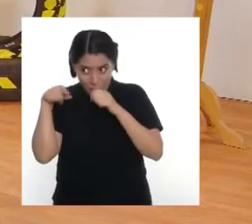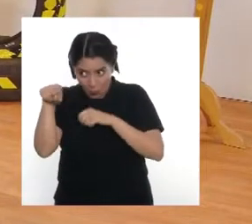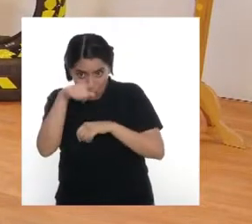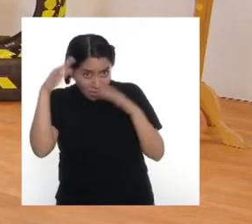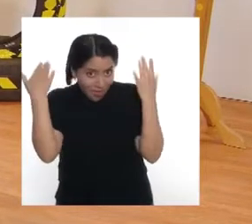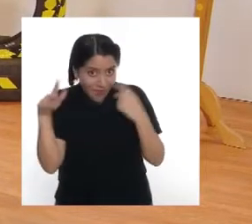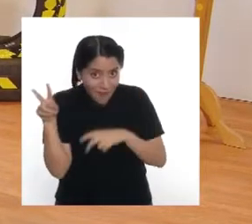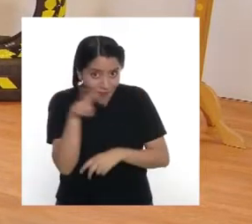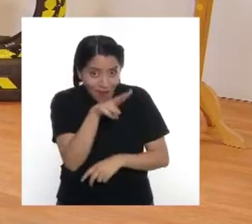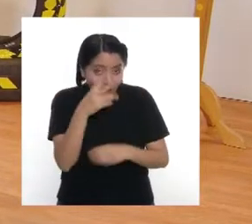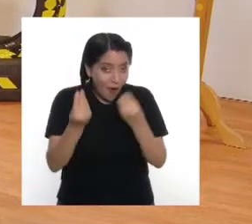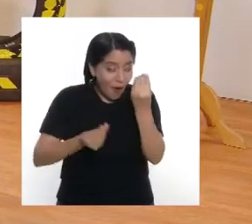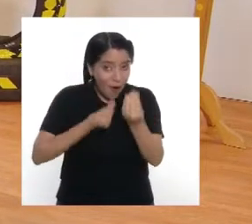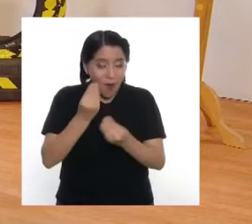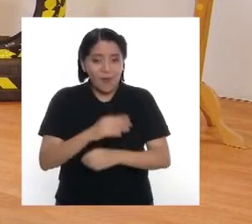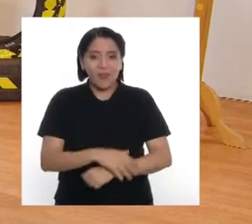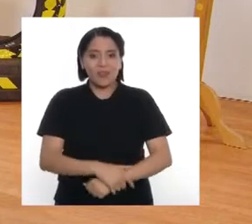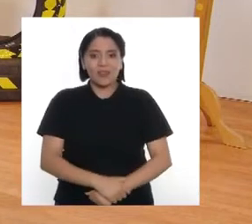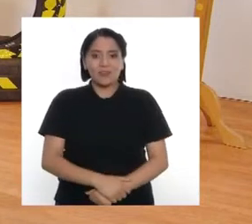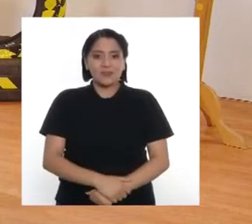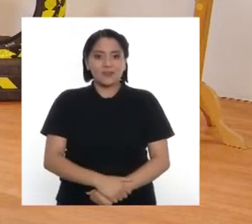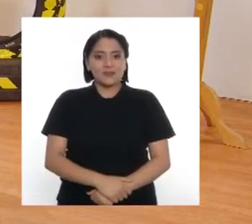una?